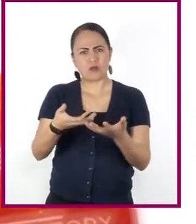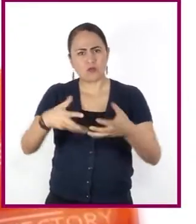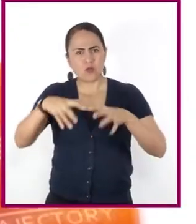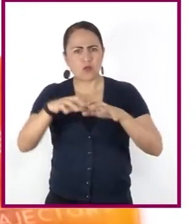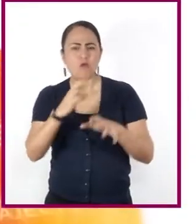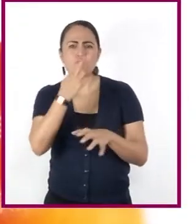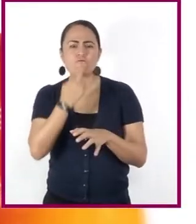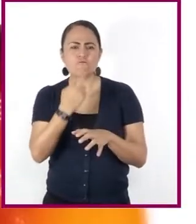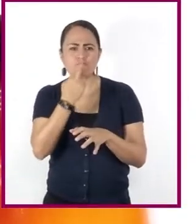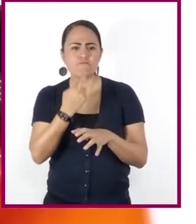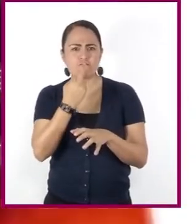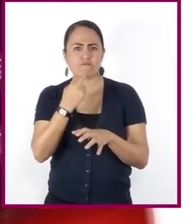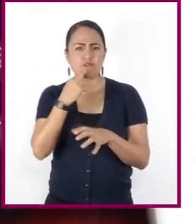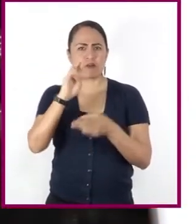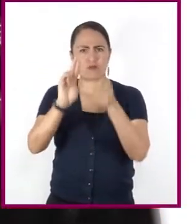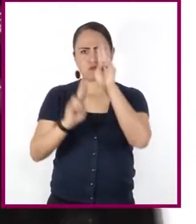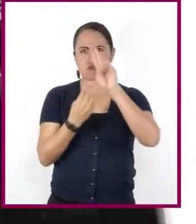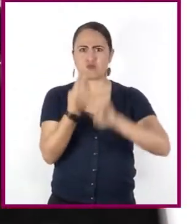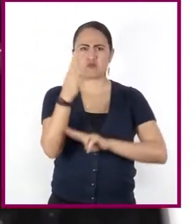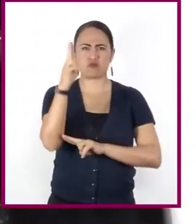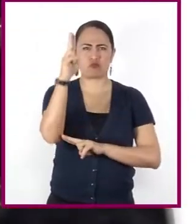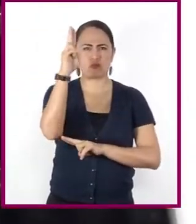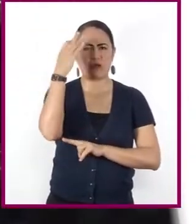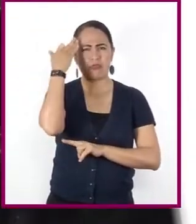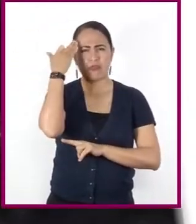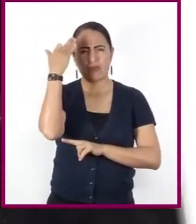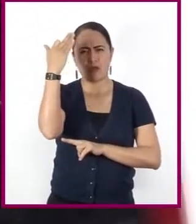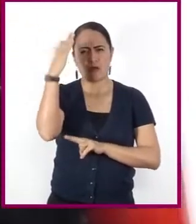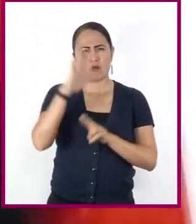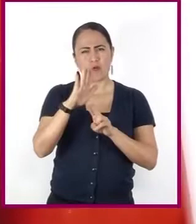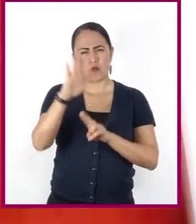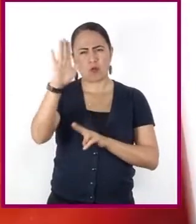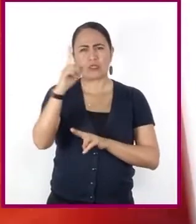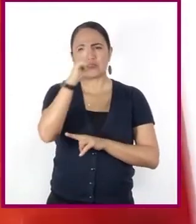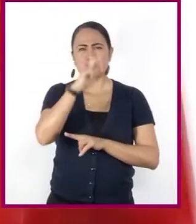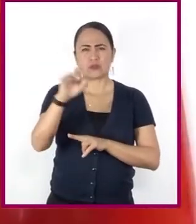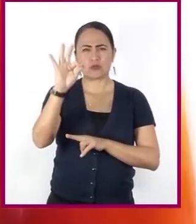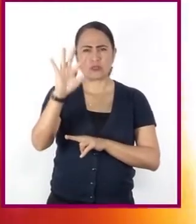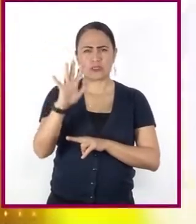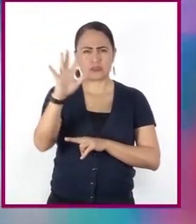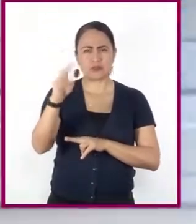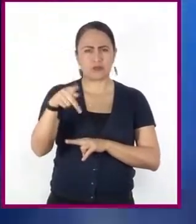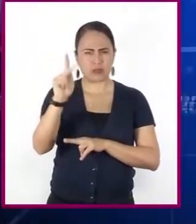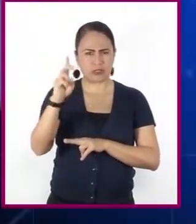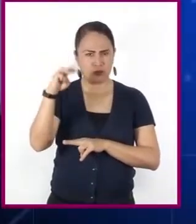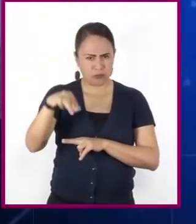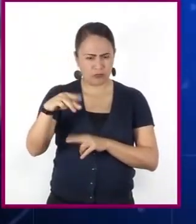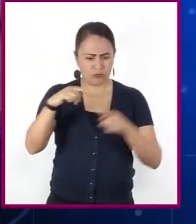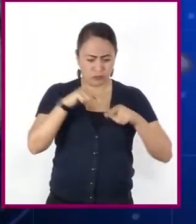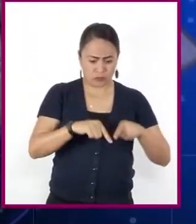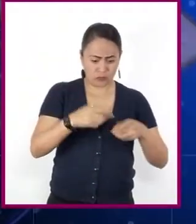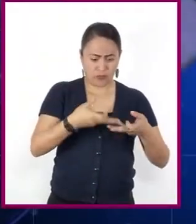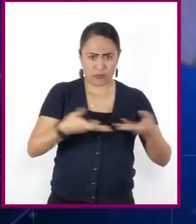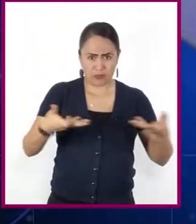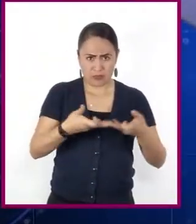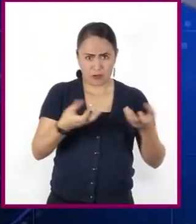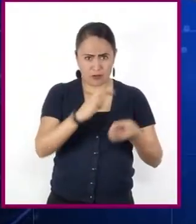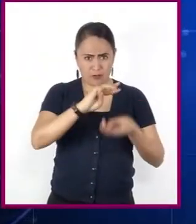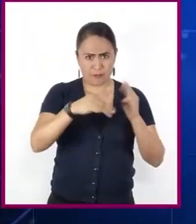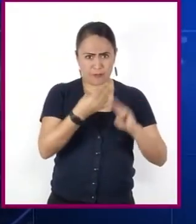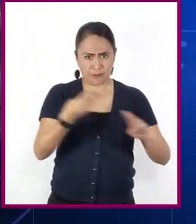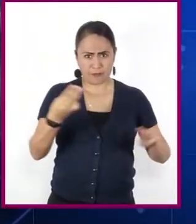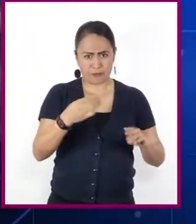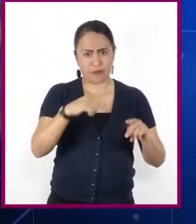la nave, que tenía planeado permanecer orbitando a una altura promedio de 145 kilómetros desde la superficie de nuestro planeta